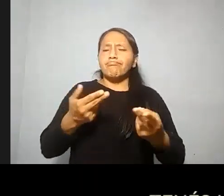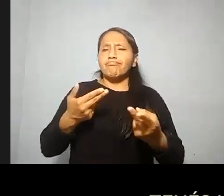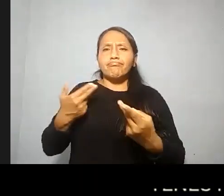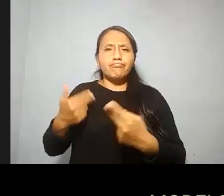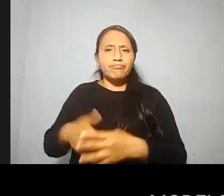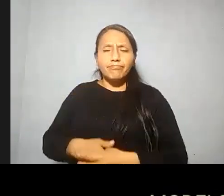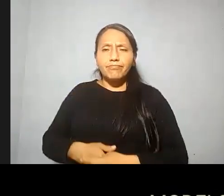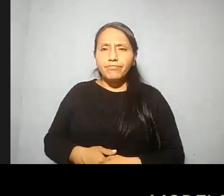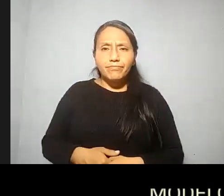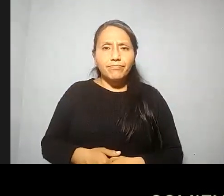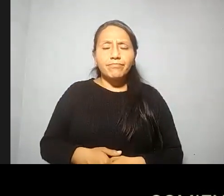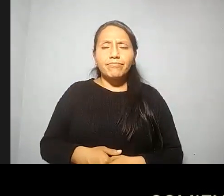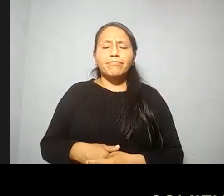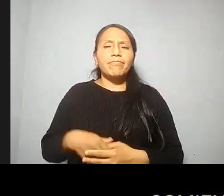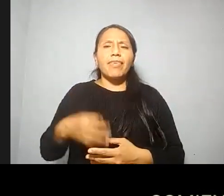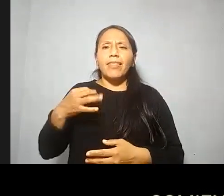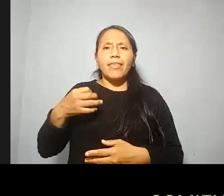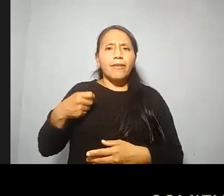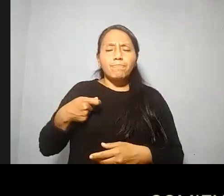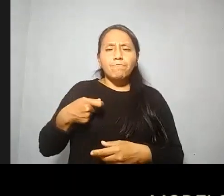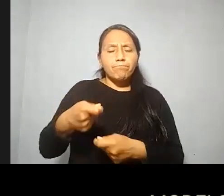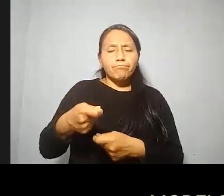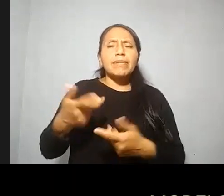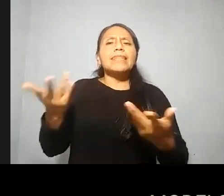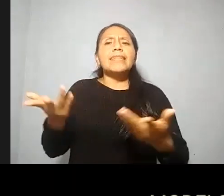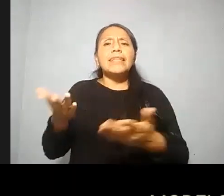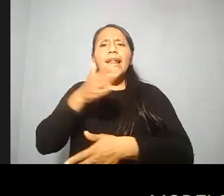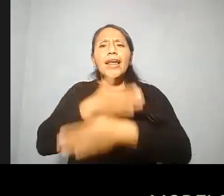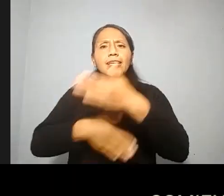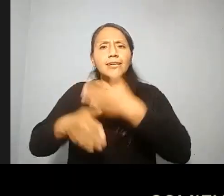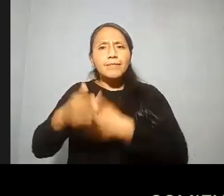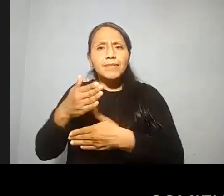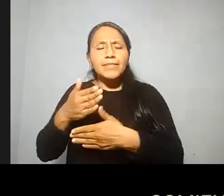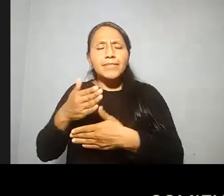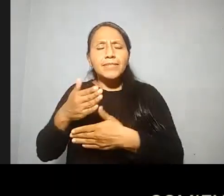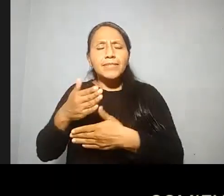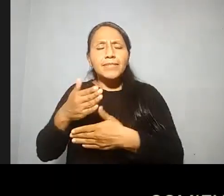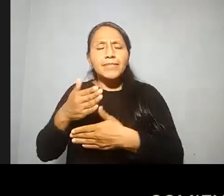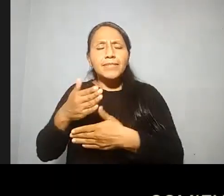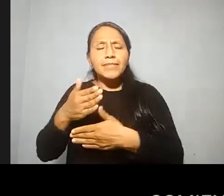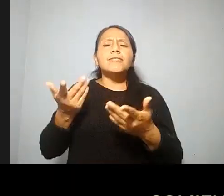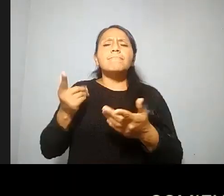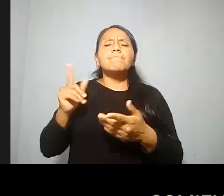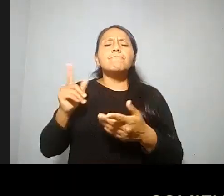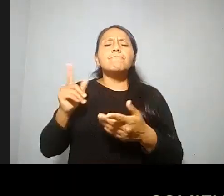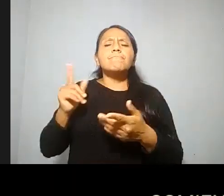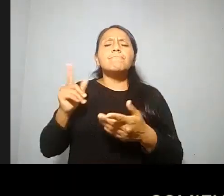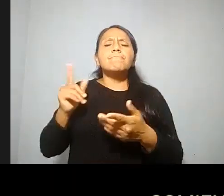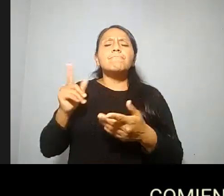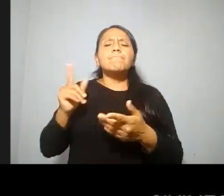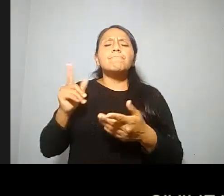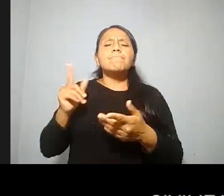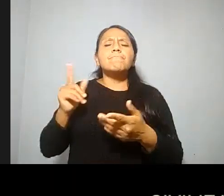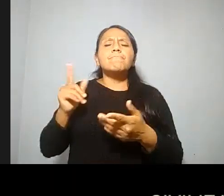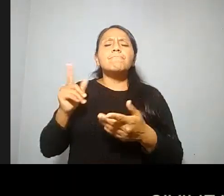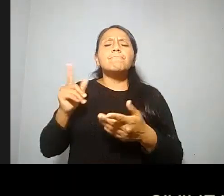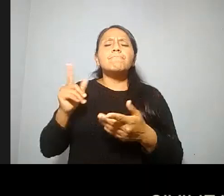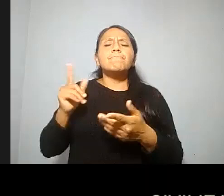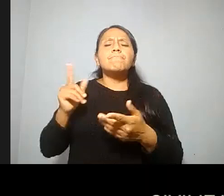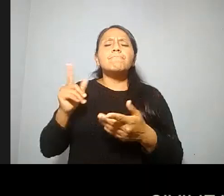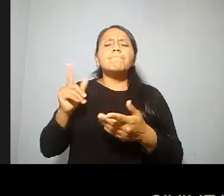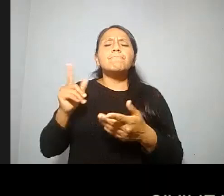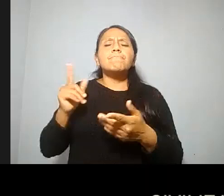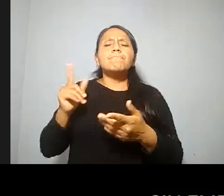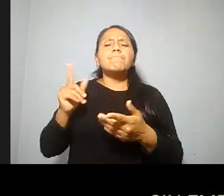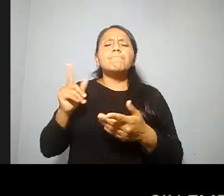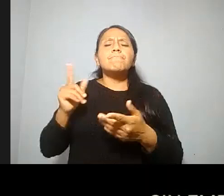Sin embargo, si la discapacidad se produce después del nacimiento, como por ejemplo en